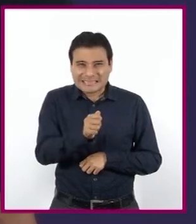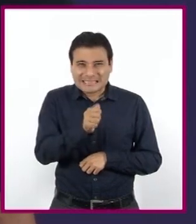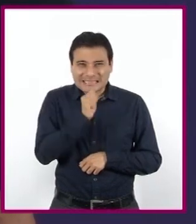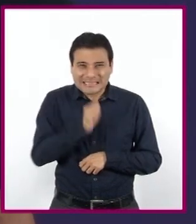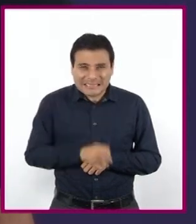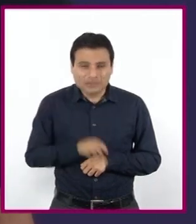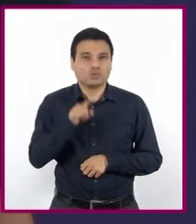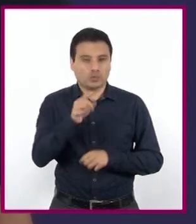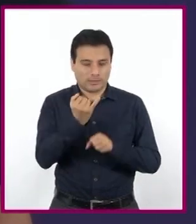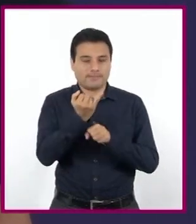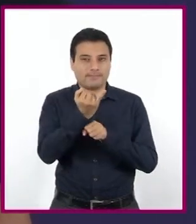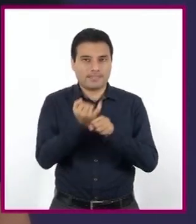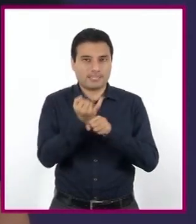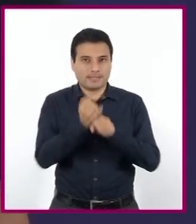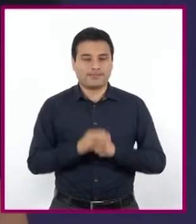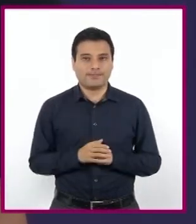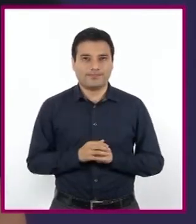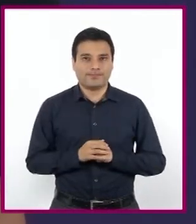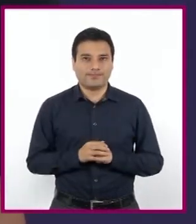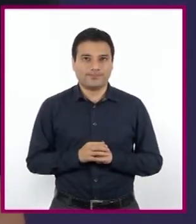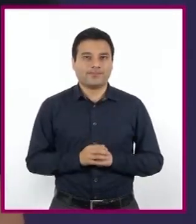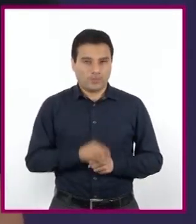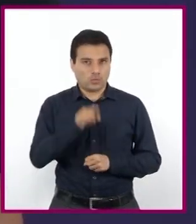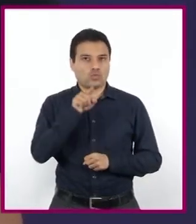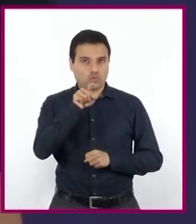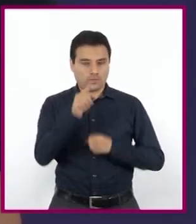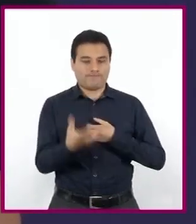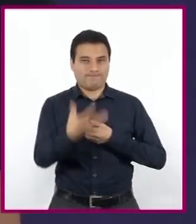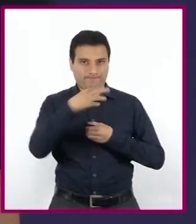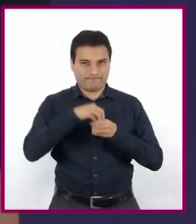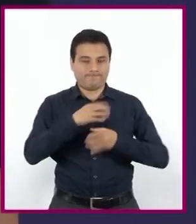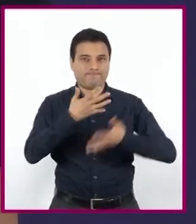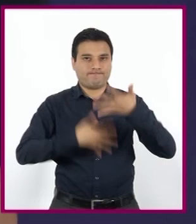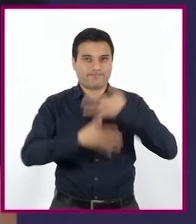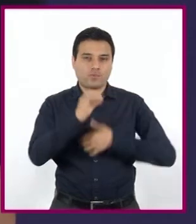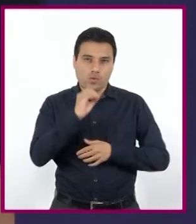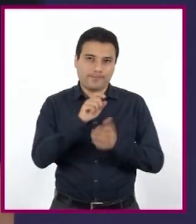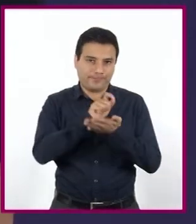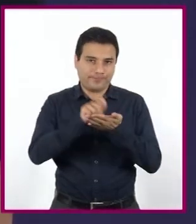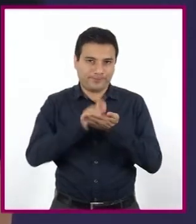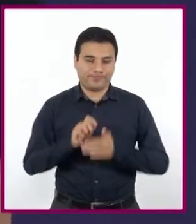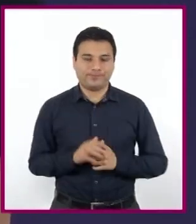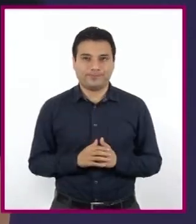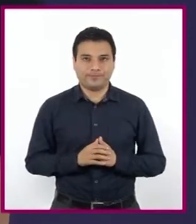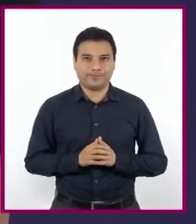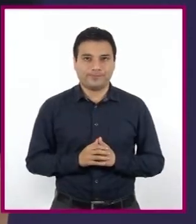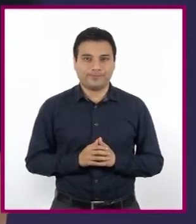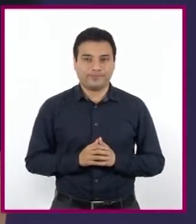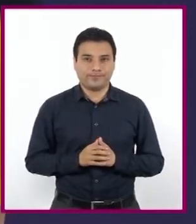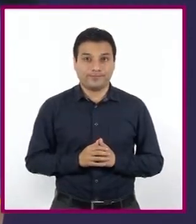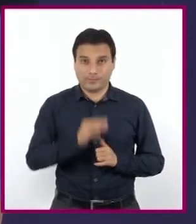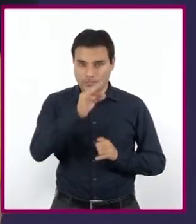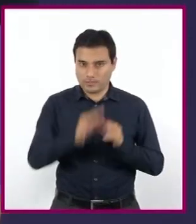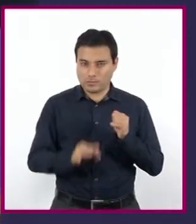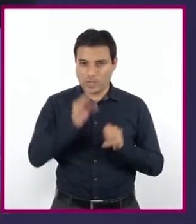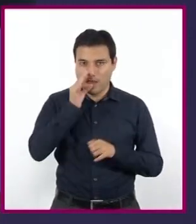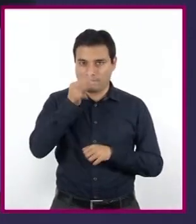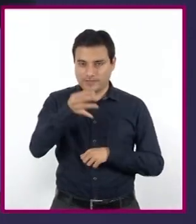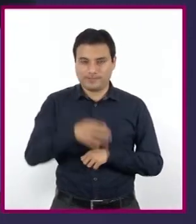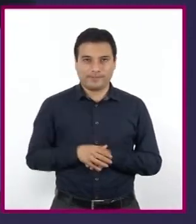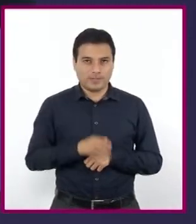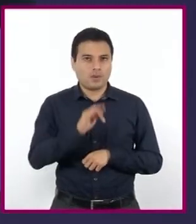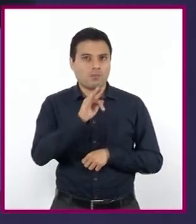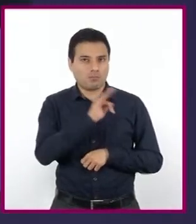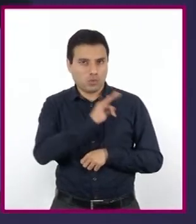que desconocían y que las pongan en práctica en los textos que escriban. Finalmente, también pueden